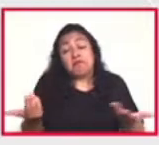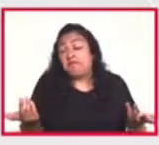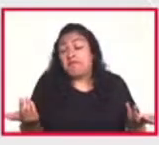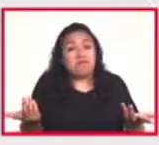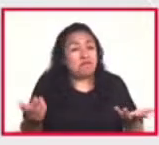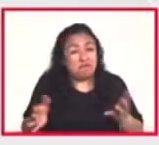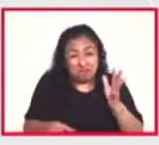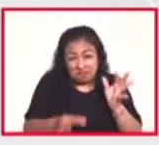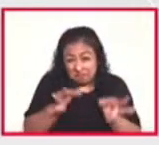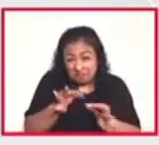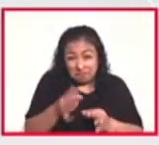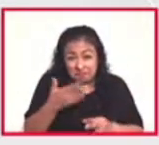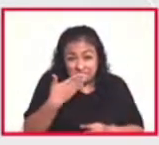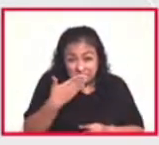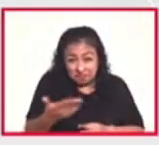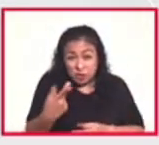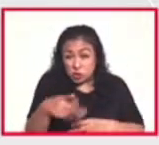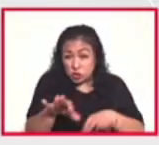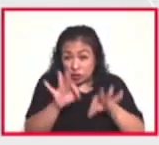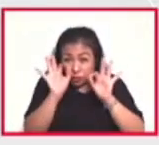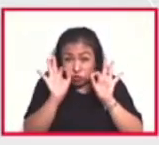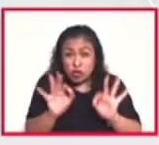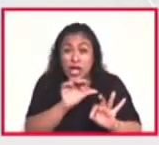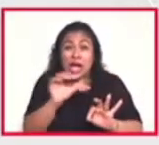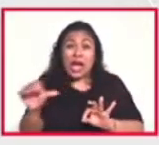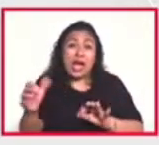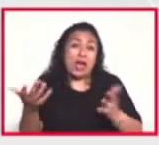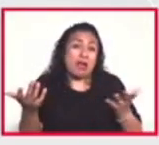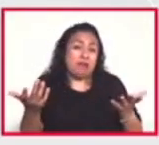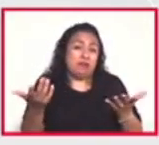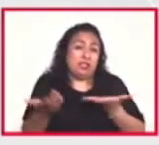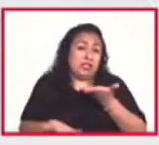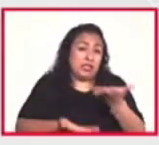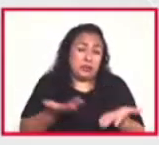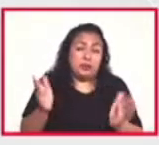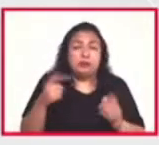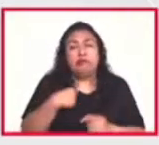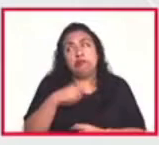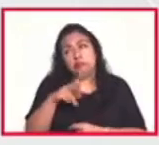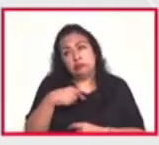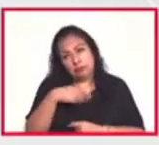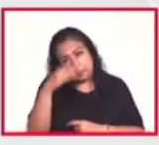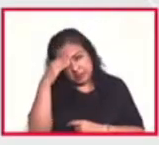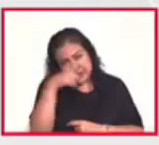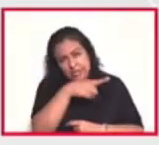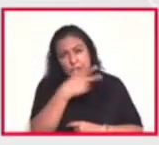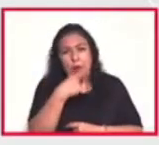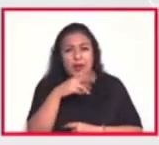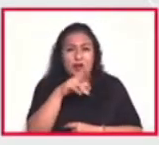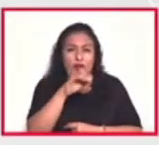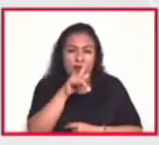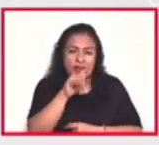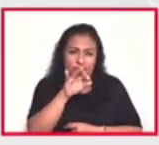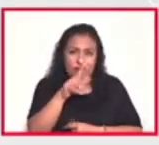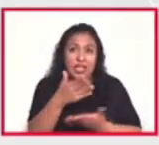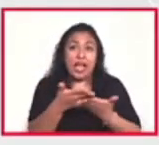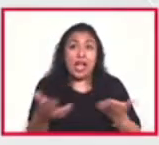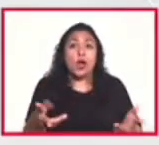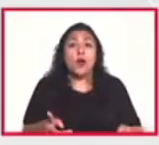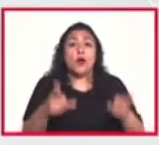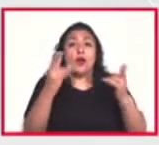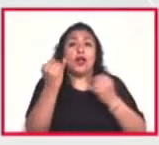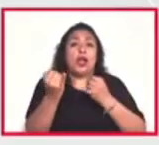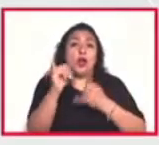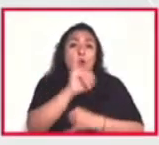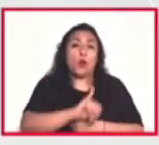cumple con la función de servicio público. Pero bueno, en fin, ya nos dejó pensando aquí Roberto Frías en este jueves